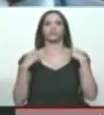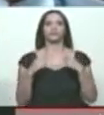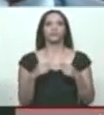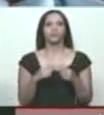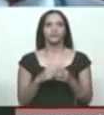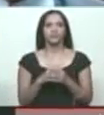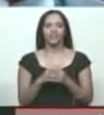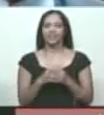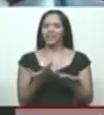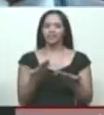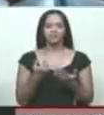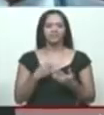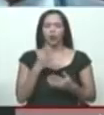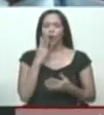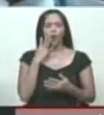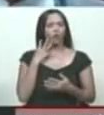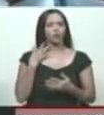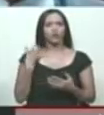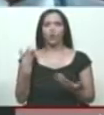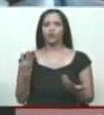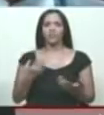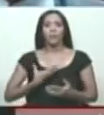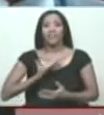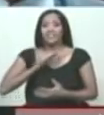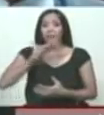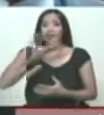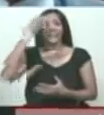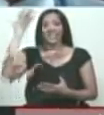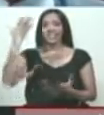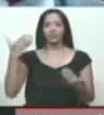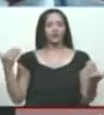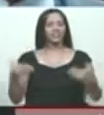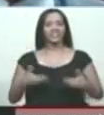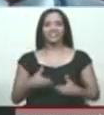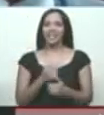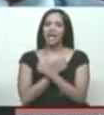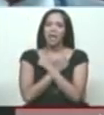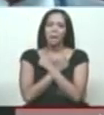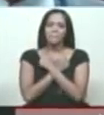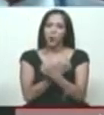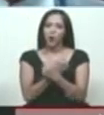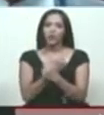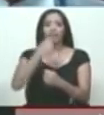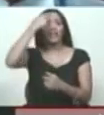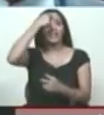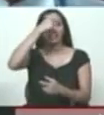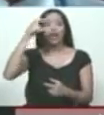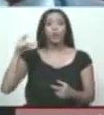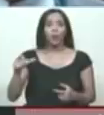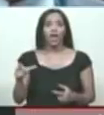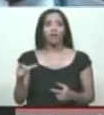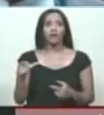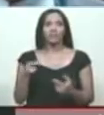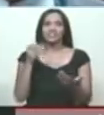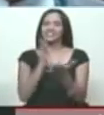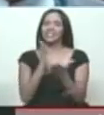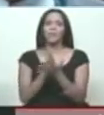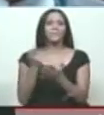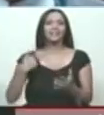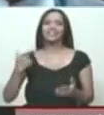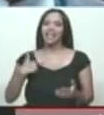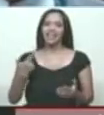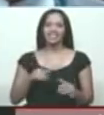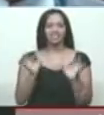declarar mi admiración por este espíritu de resistencia y amor que el pueblo siempre tiene, pero de